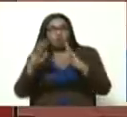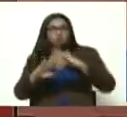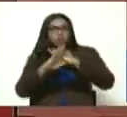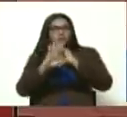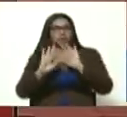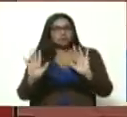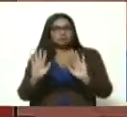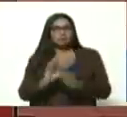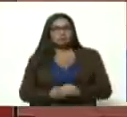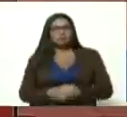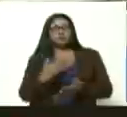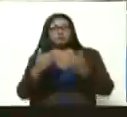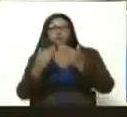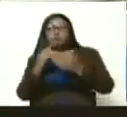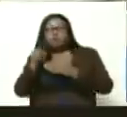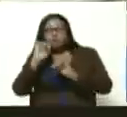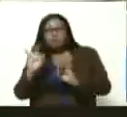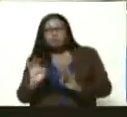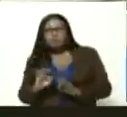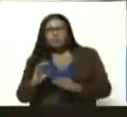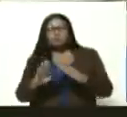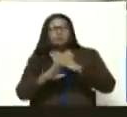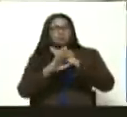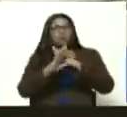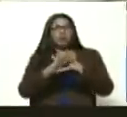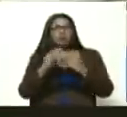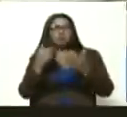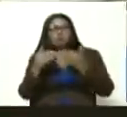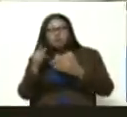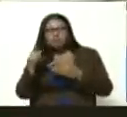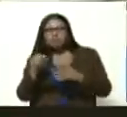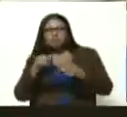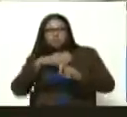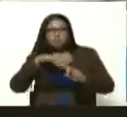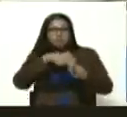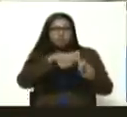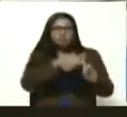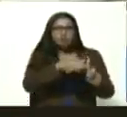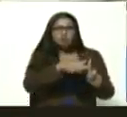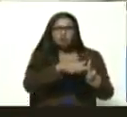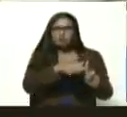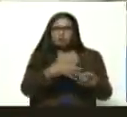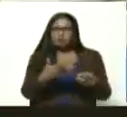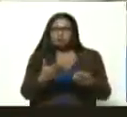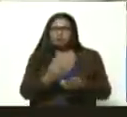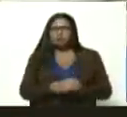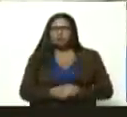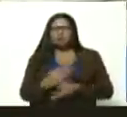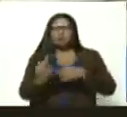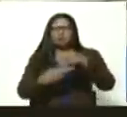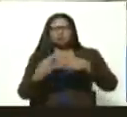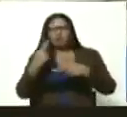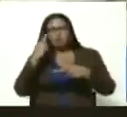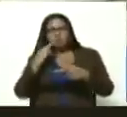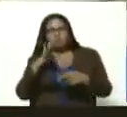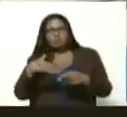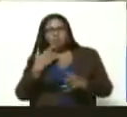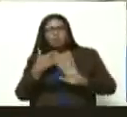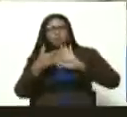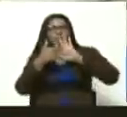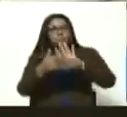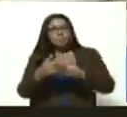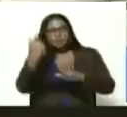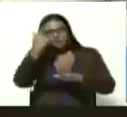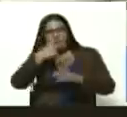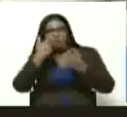a pesar de eso del bloqueo a pesar de las persecuciones la revolución bolivariana ha podido mostrar un